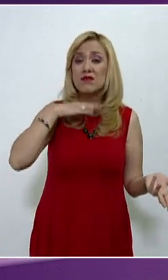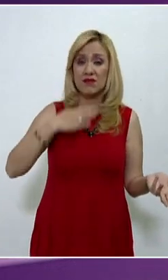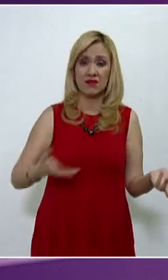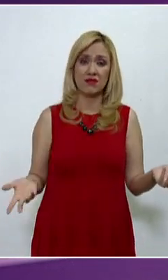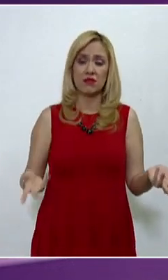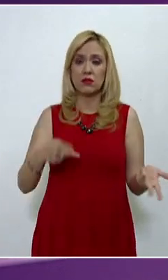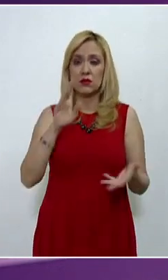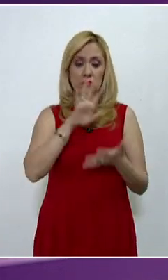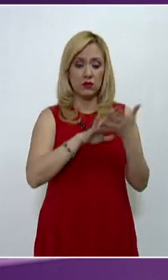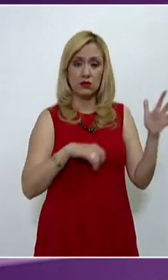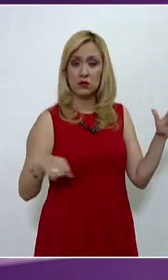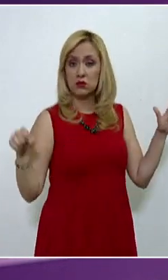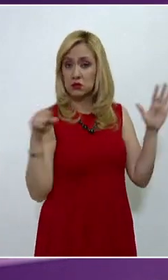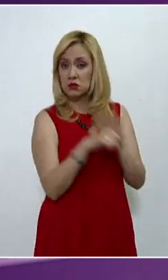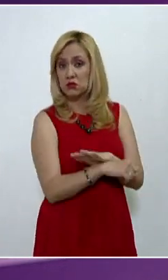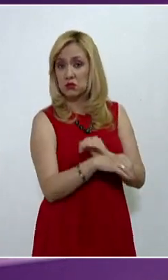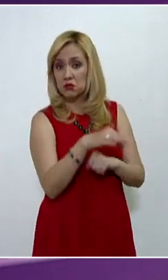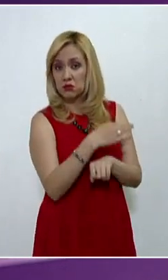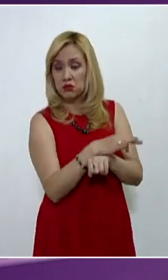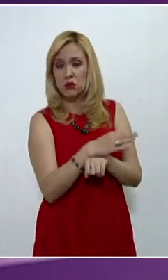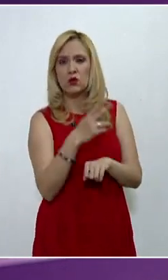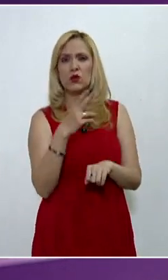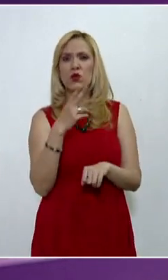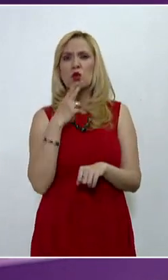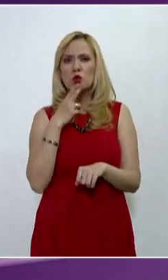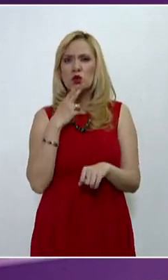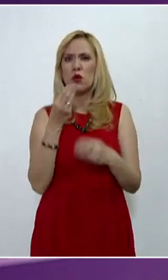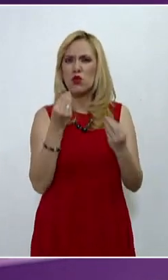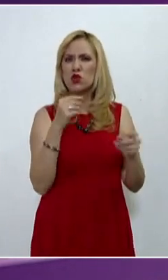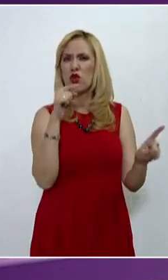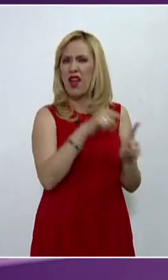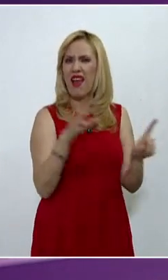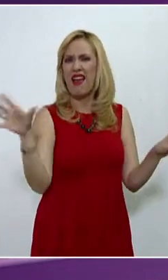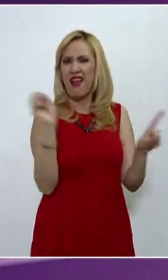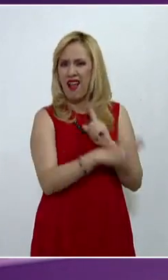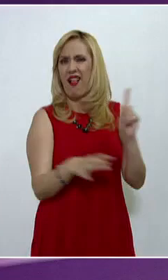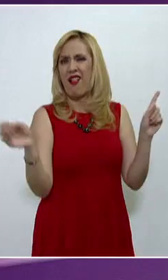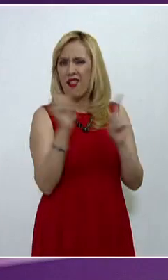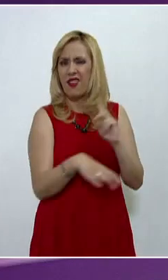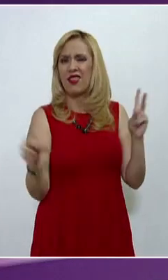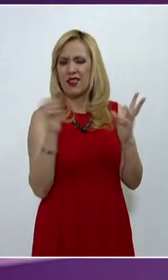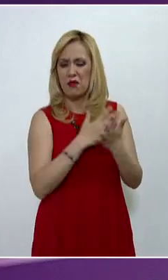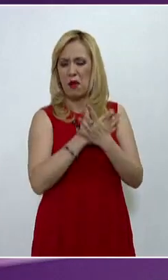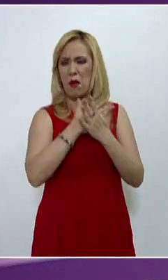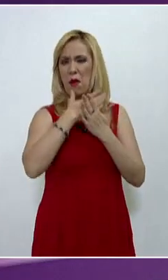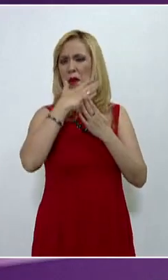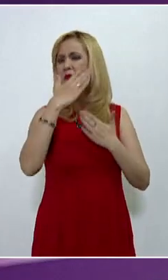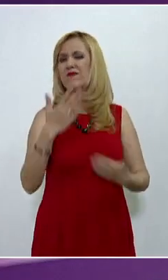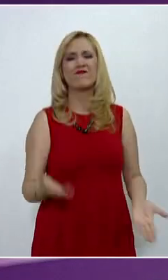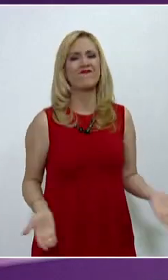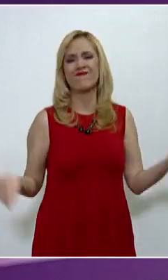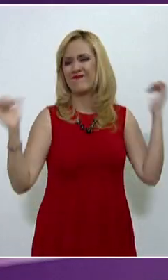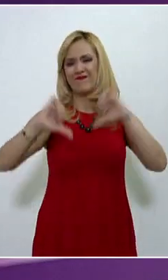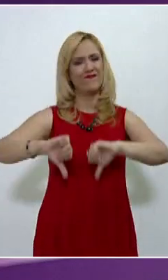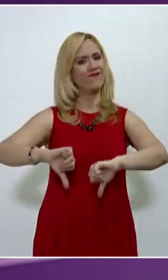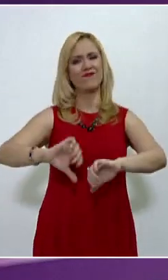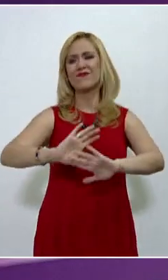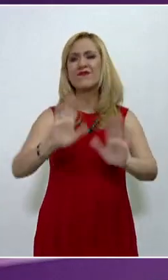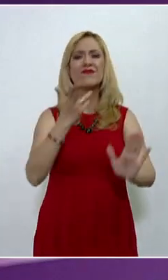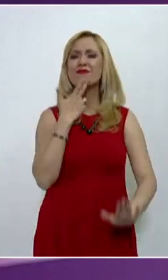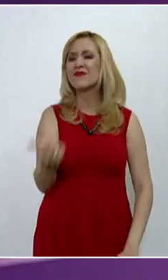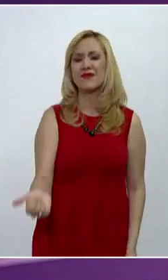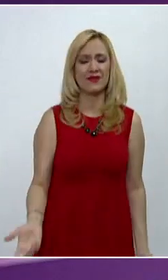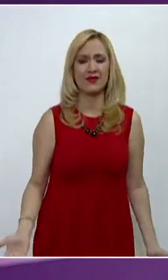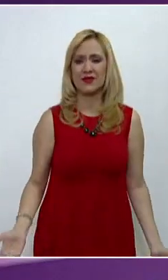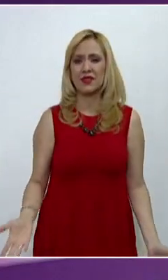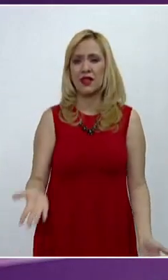embargo, la prisión preventiva y el uso excesivo, irracional de la prisión preventiva es una falsa salida. ¿Por qué? Porque genera